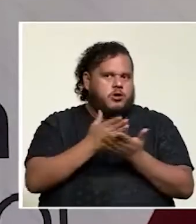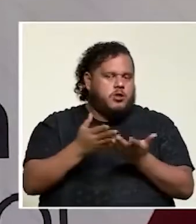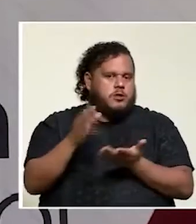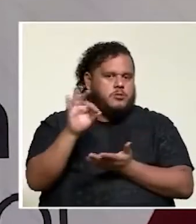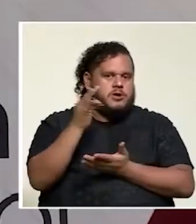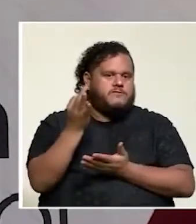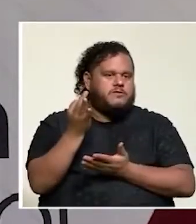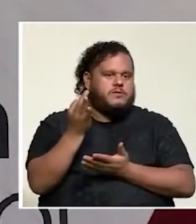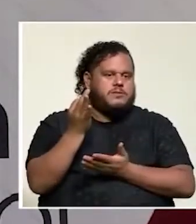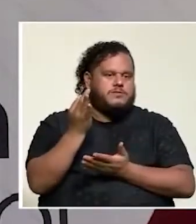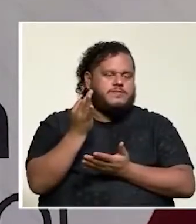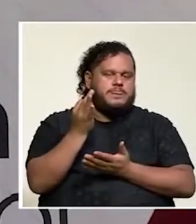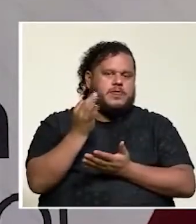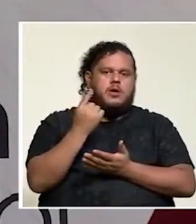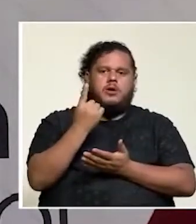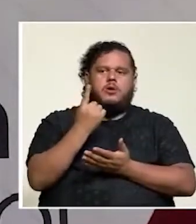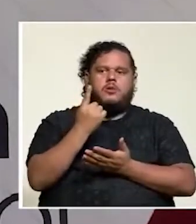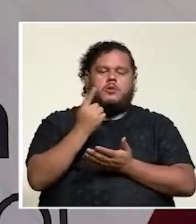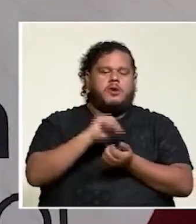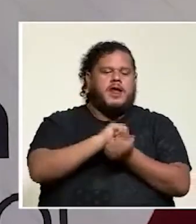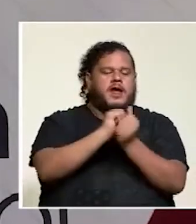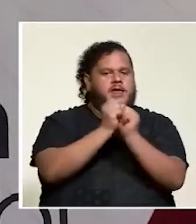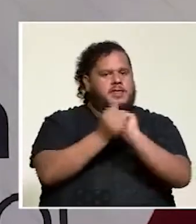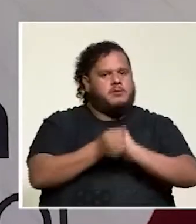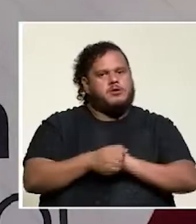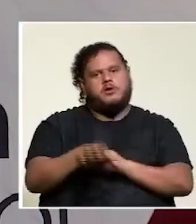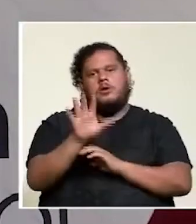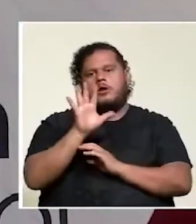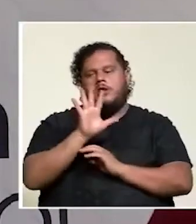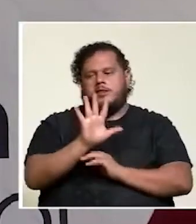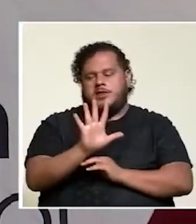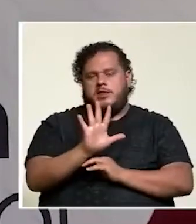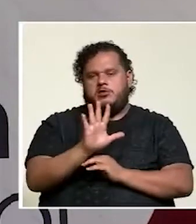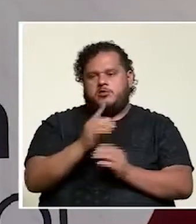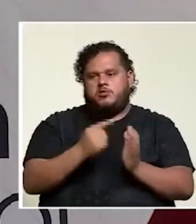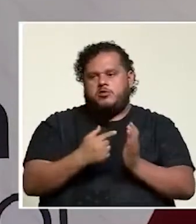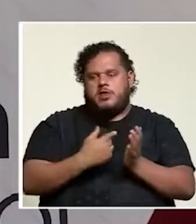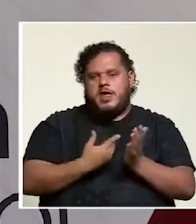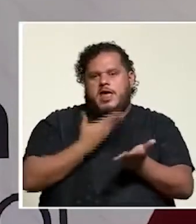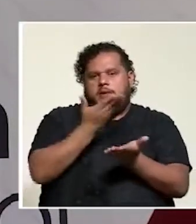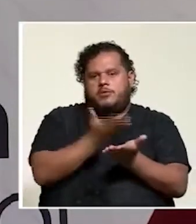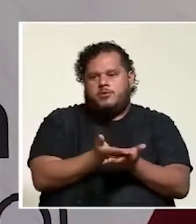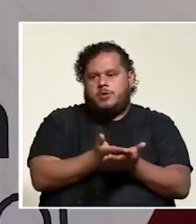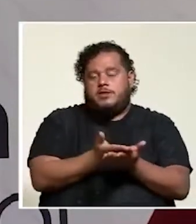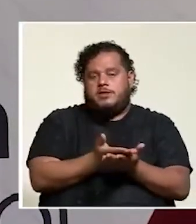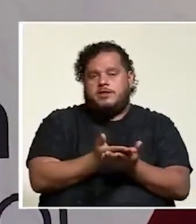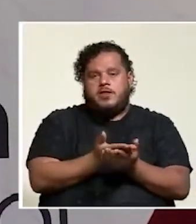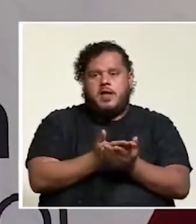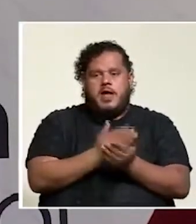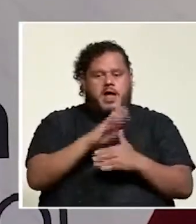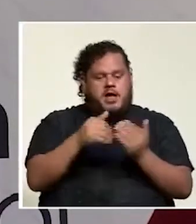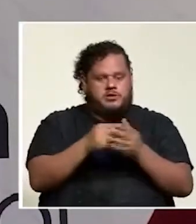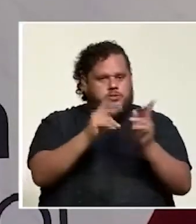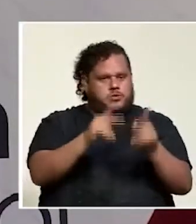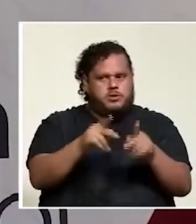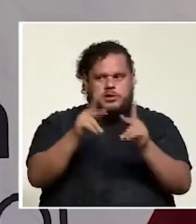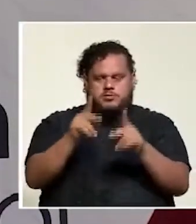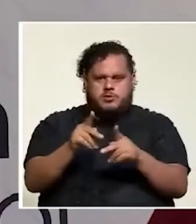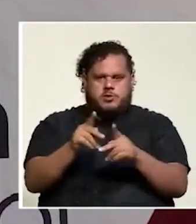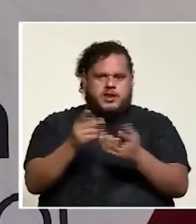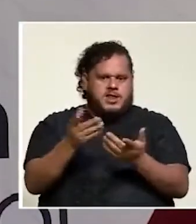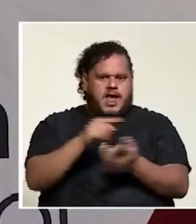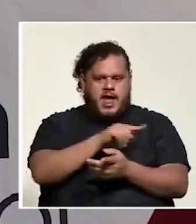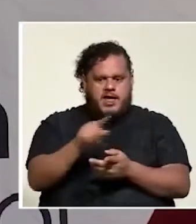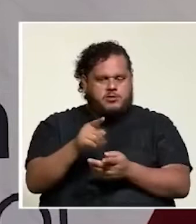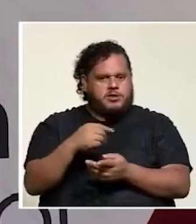manera, digamos, una adecuación de sus propuestas al público al cual le están hablando.